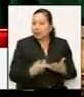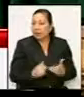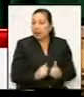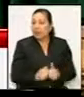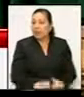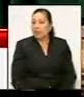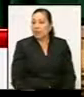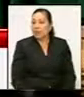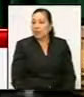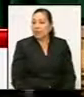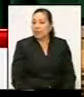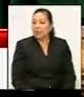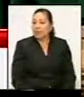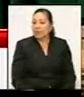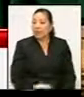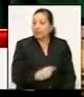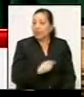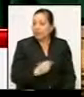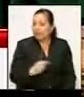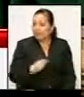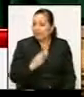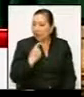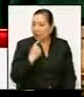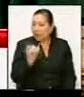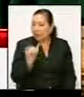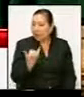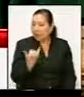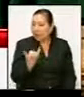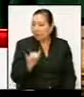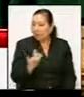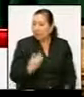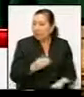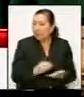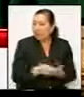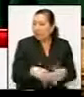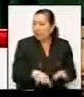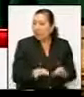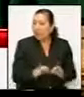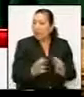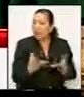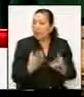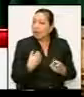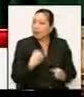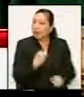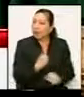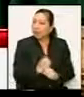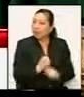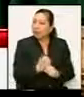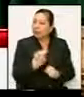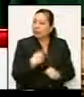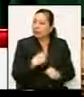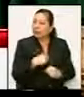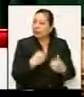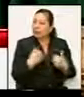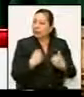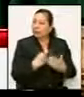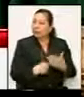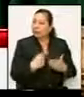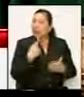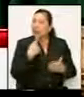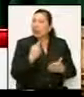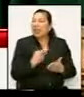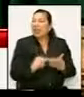allí. El gobierno regional nos tiene que decir, estas son mis prioridades, esto quiero trabajar, y nosotros tenemos que decir